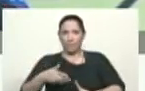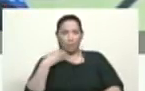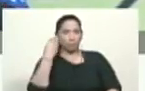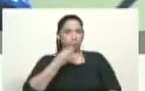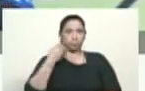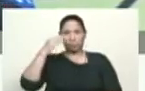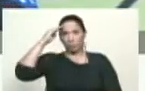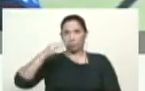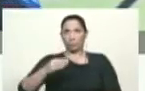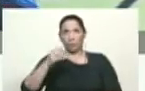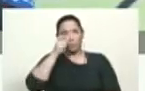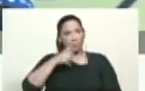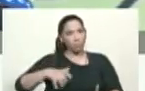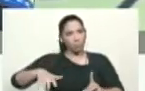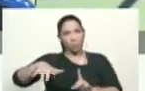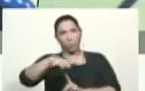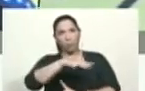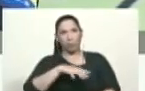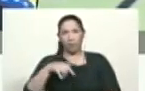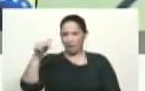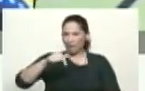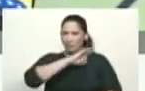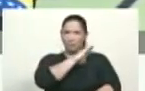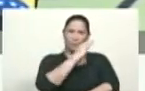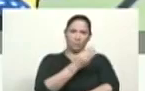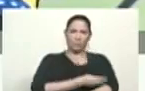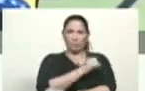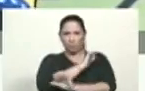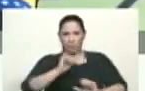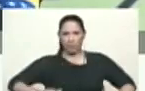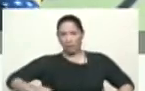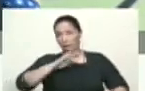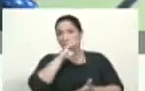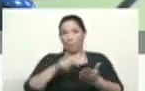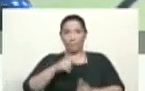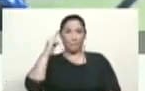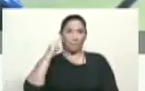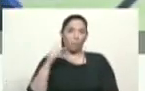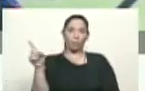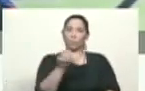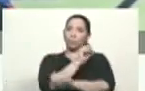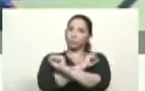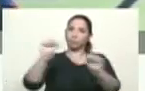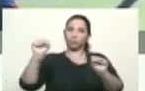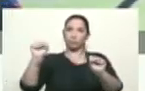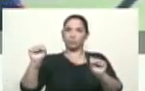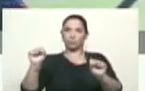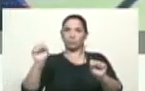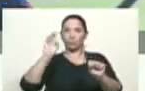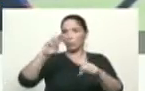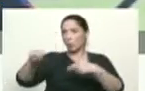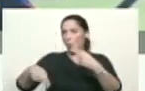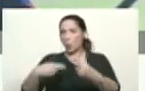militares del pueblo. Aquí hay una Fuerza Armada Nacional Bolivariana que no permitirá